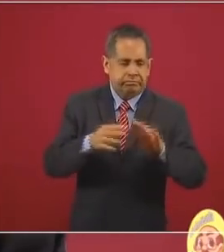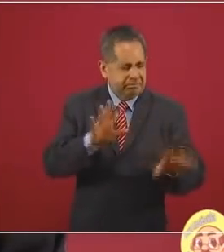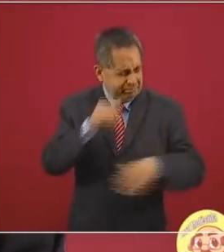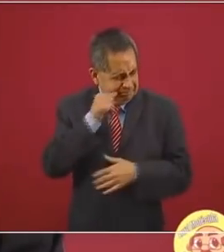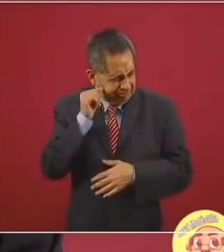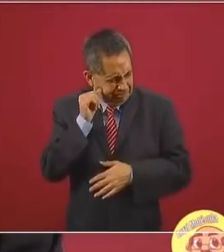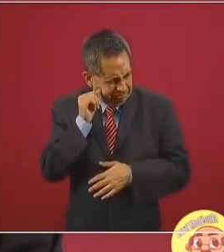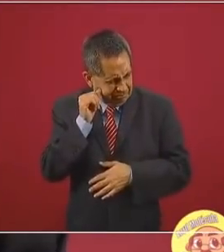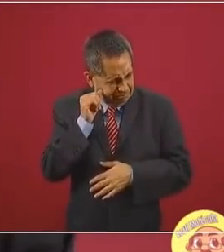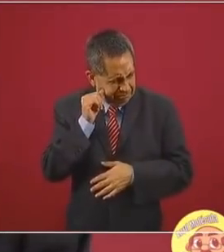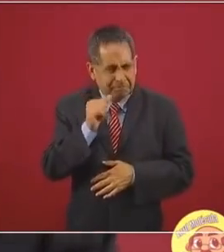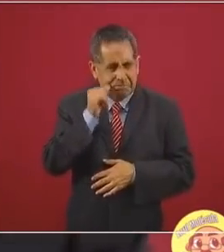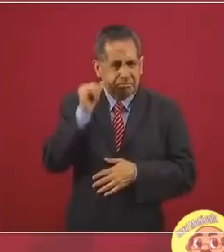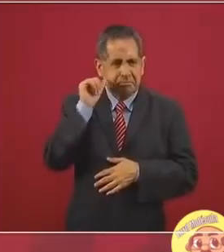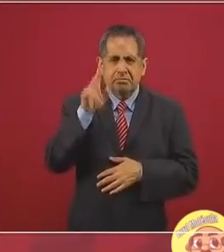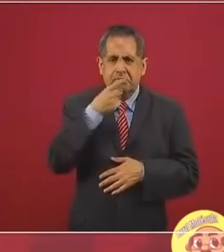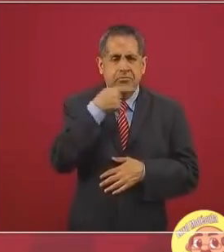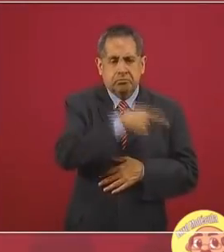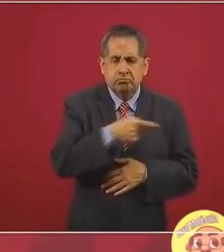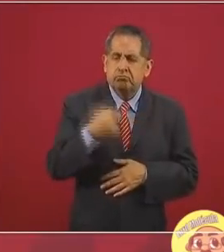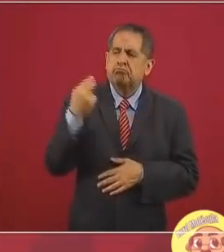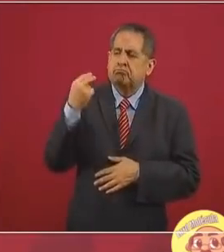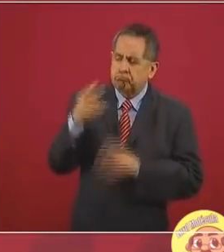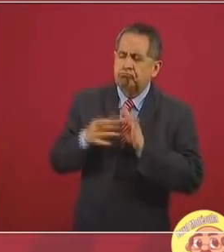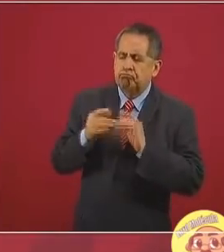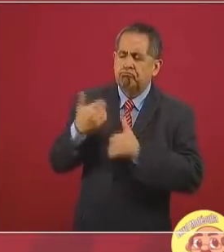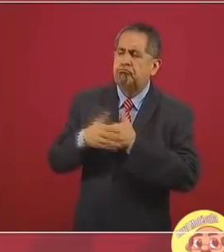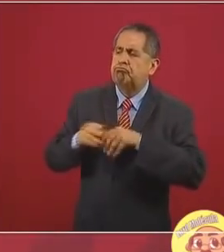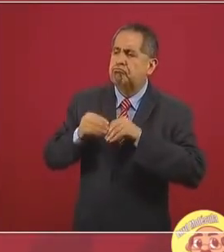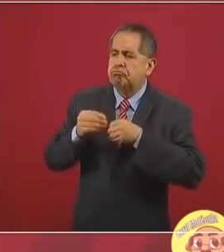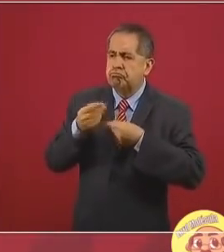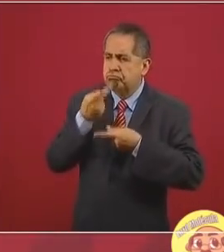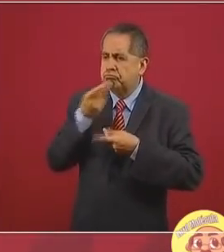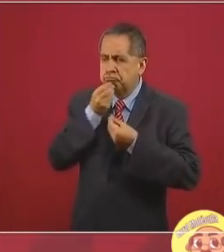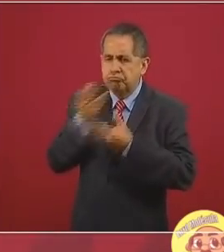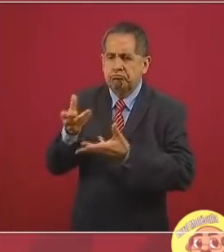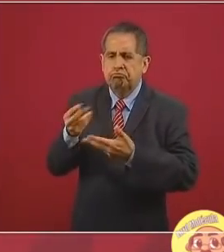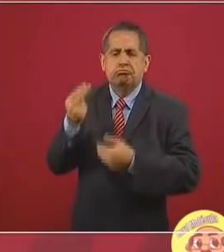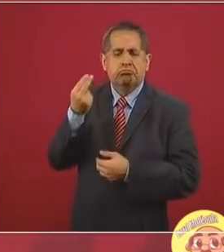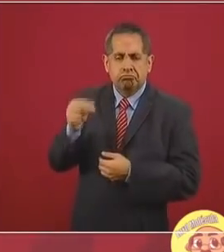Ayer habló de que va a dar a conocer nombres,